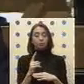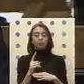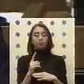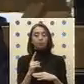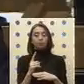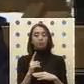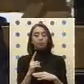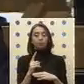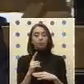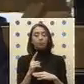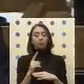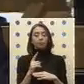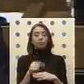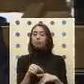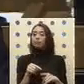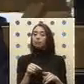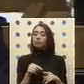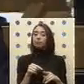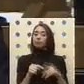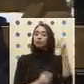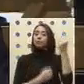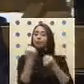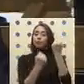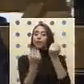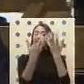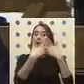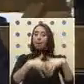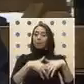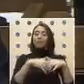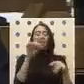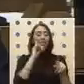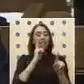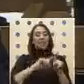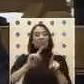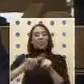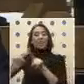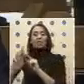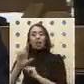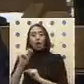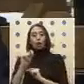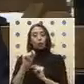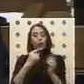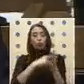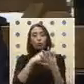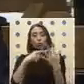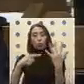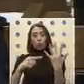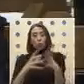la posibilidad de que, tratándose de empresas con múltiples RUT, sea uno